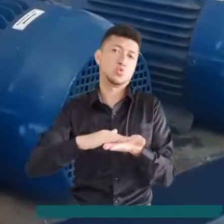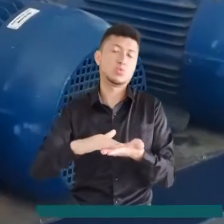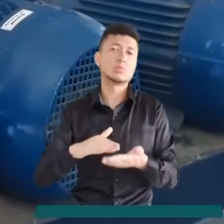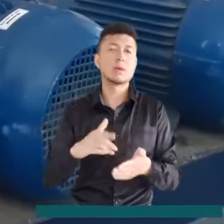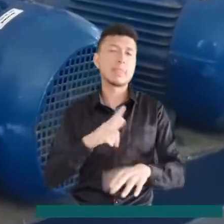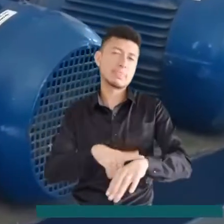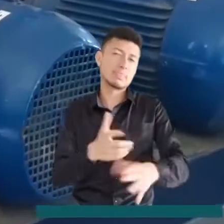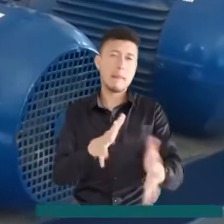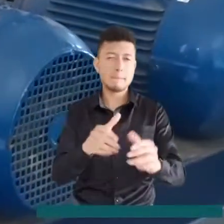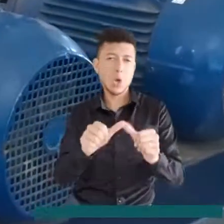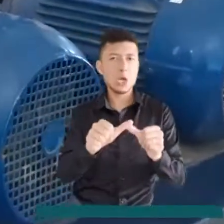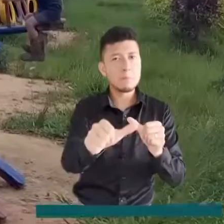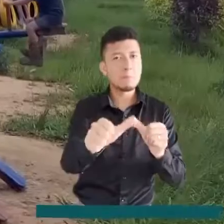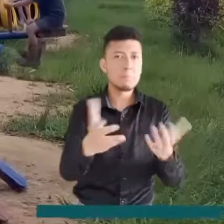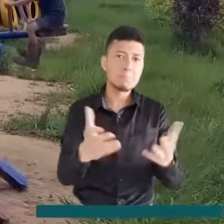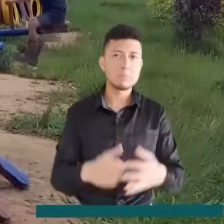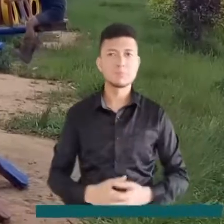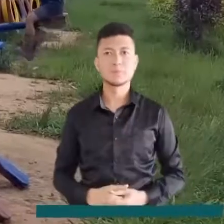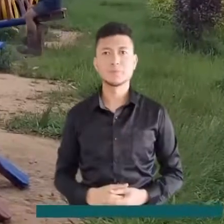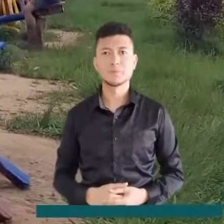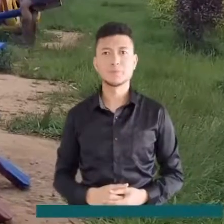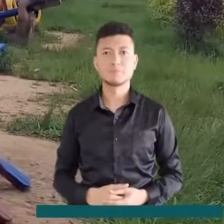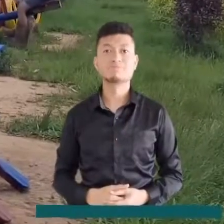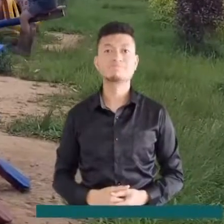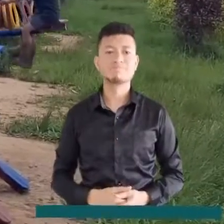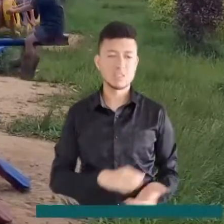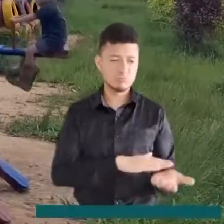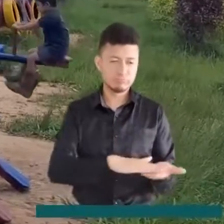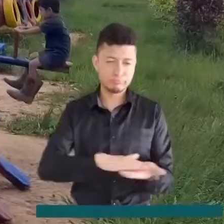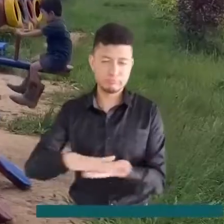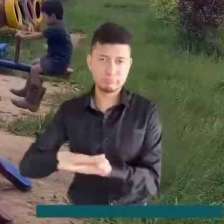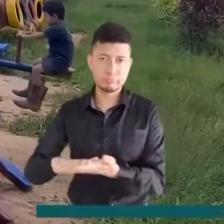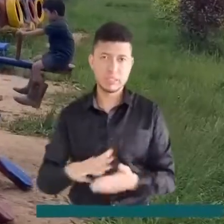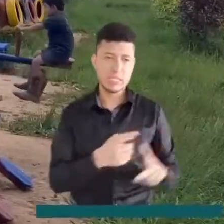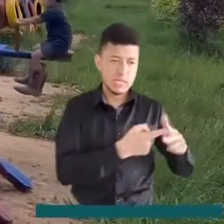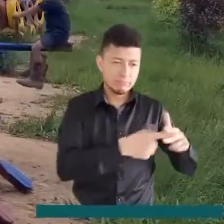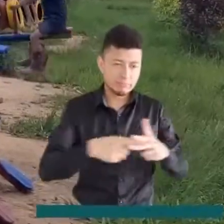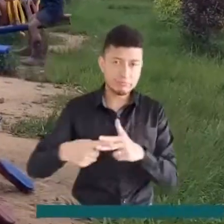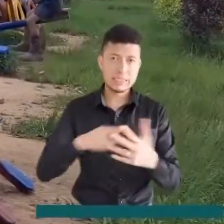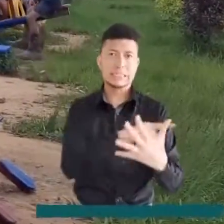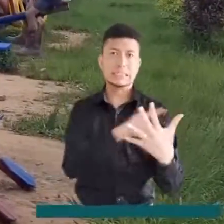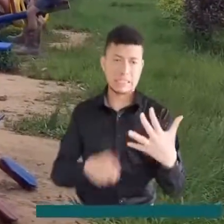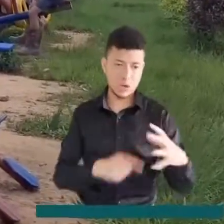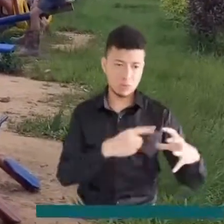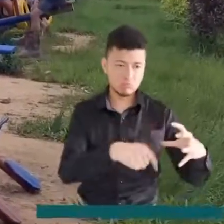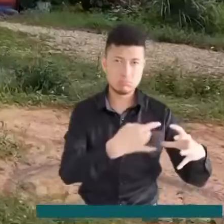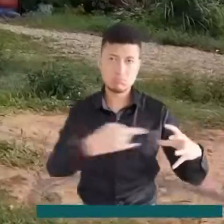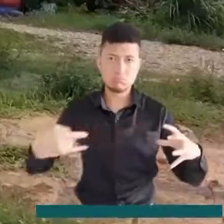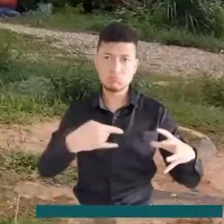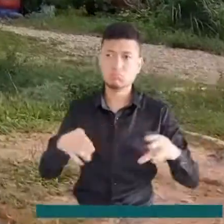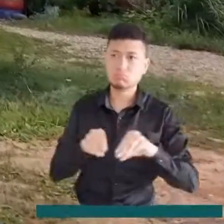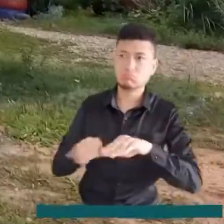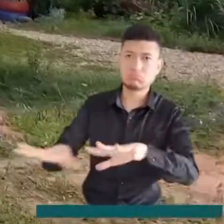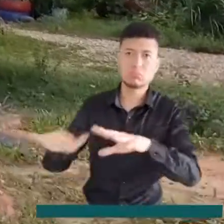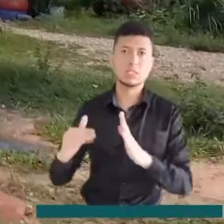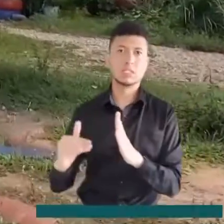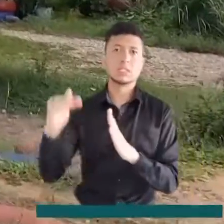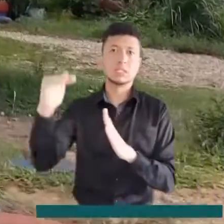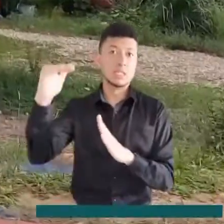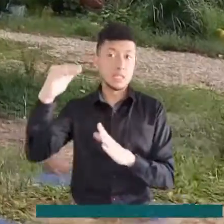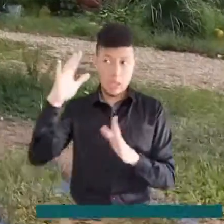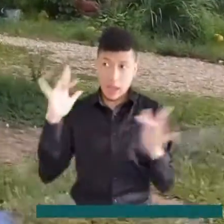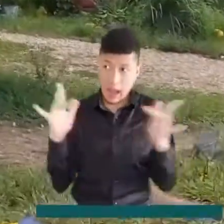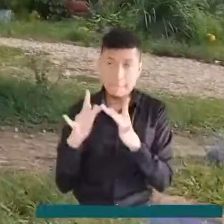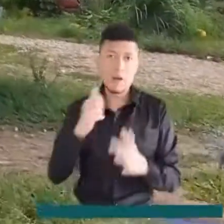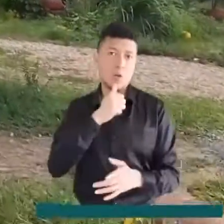es una solución temporal. Son 5 las motobombas que deberán ser reparadas o adecuadas para garantizar el correcto suministro de agua a los